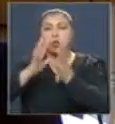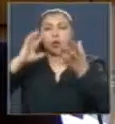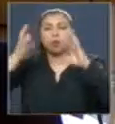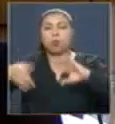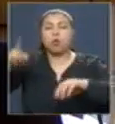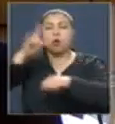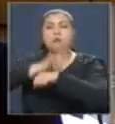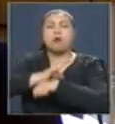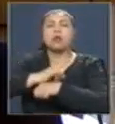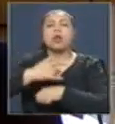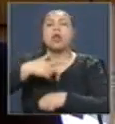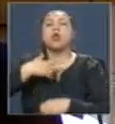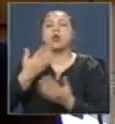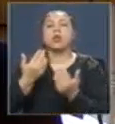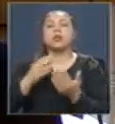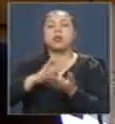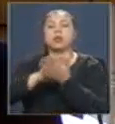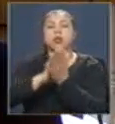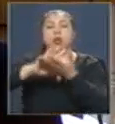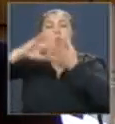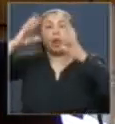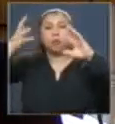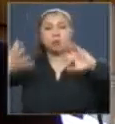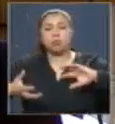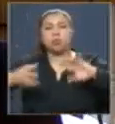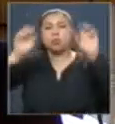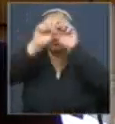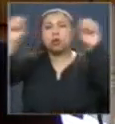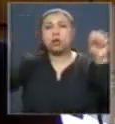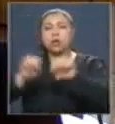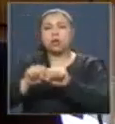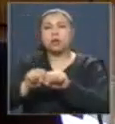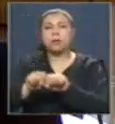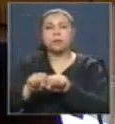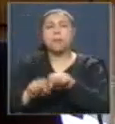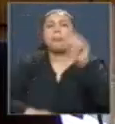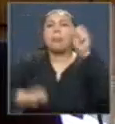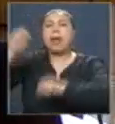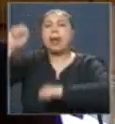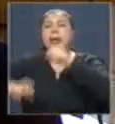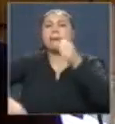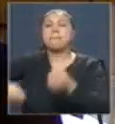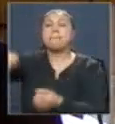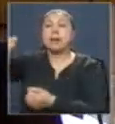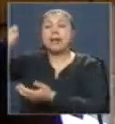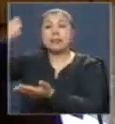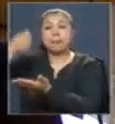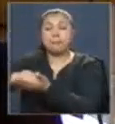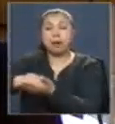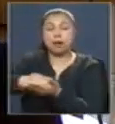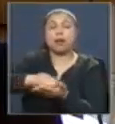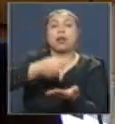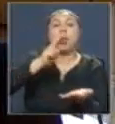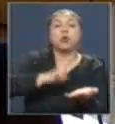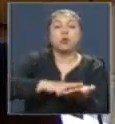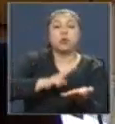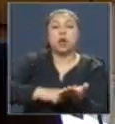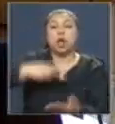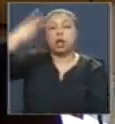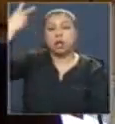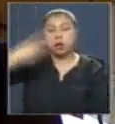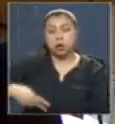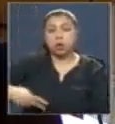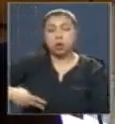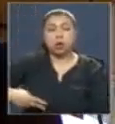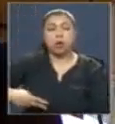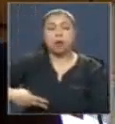Lo que impera en todo el mundo son los sistemas desintegrados. Las empresas pagan sus impuestos y los dueños de las empresas